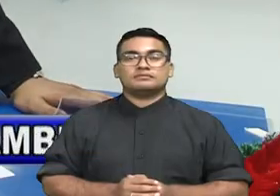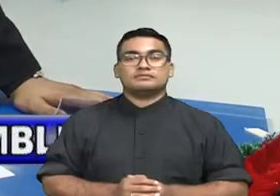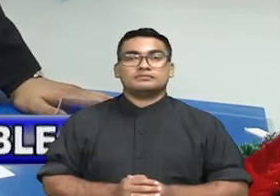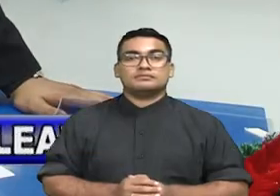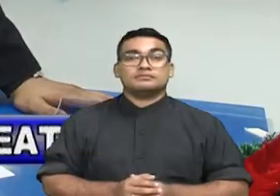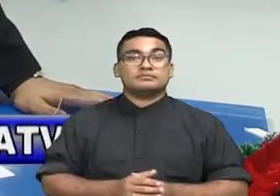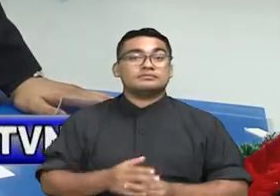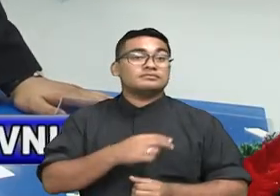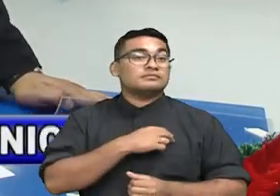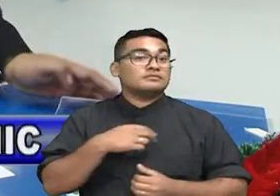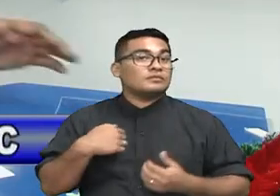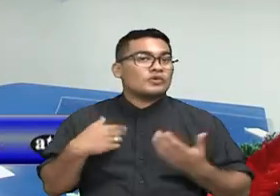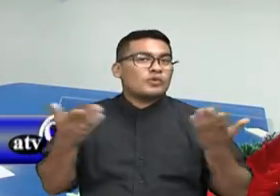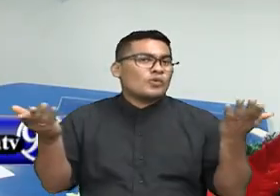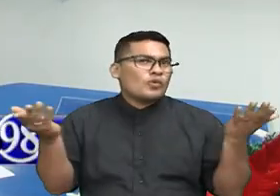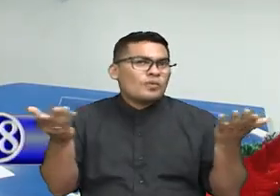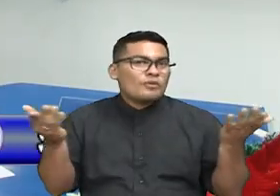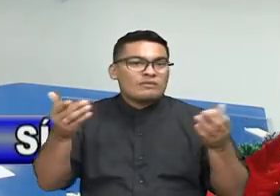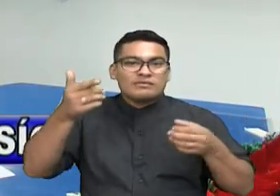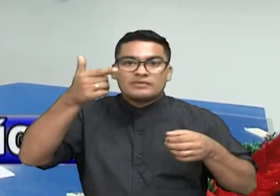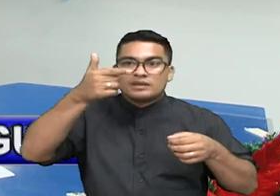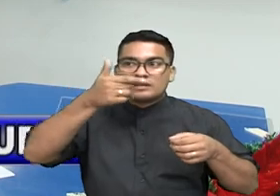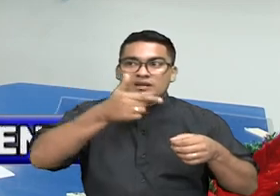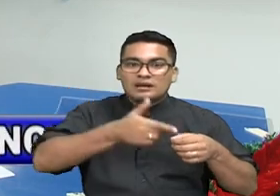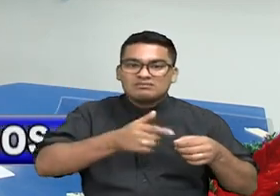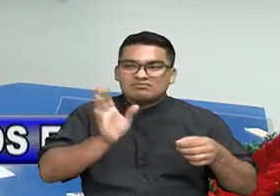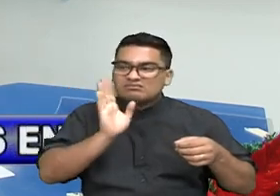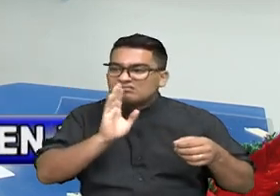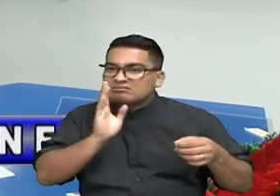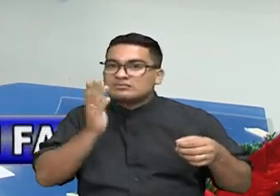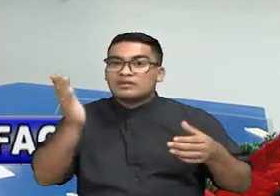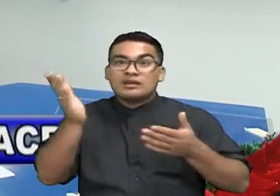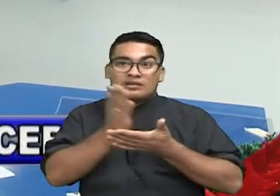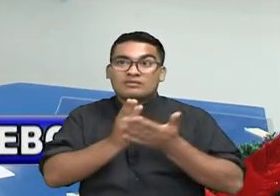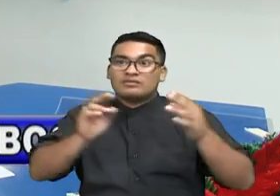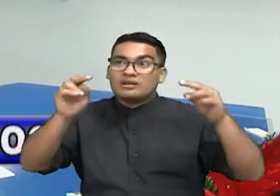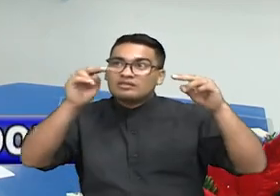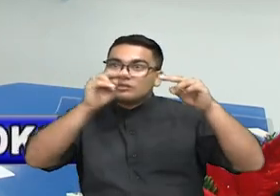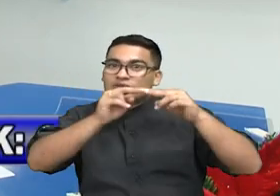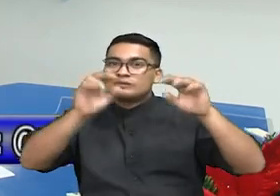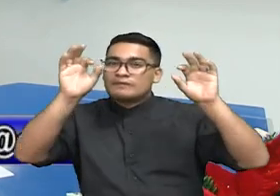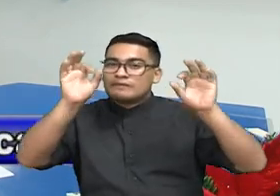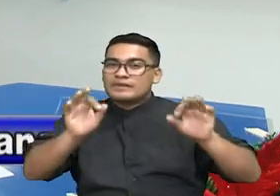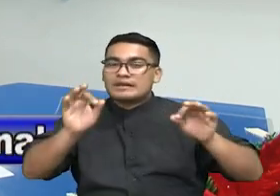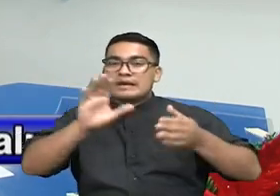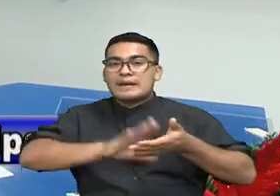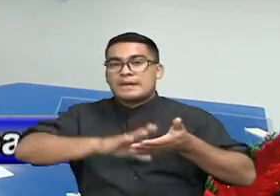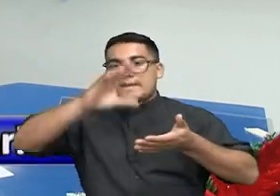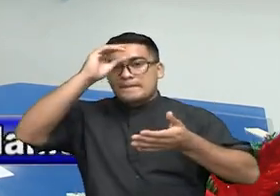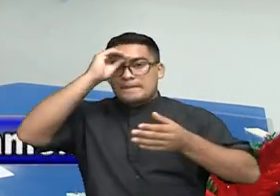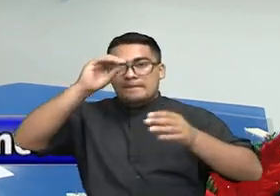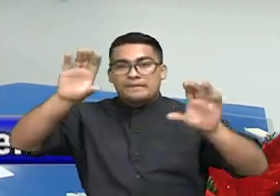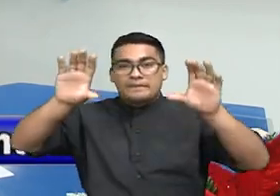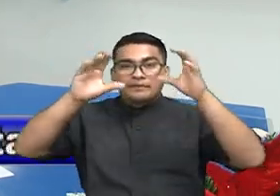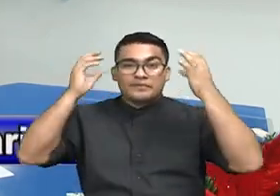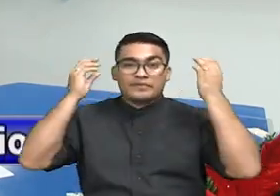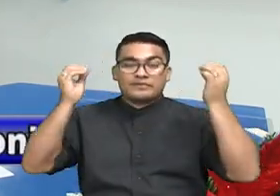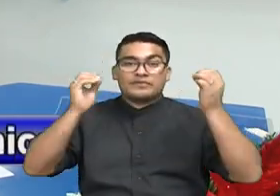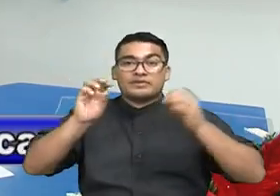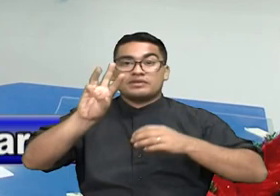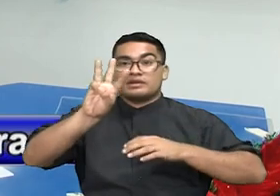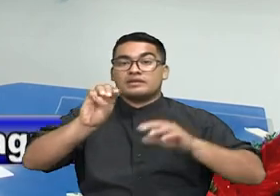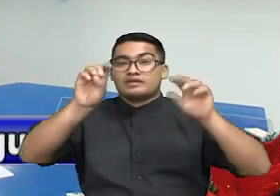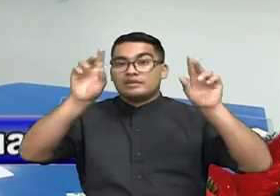¿Cómo hacerle frente a las fugas de gas y a las malas conexiones eléctricas? Es parte de lo aprendido en un curso por 30